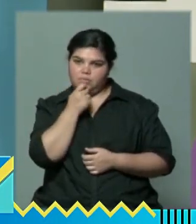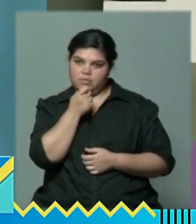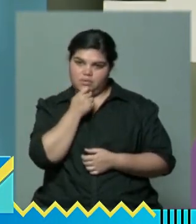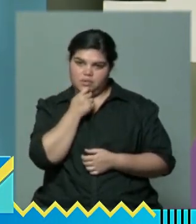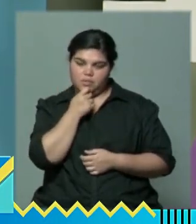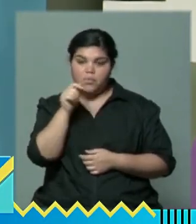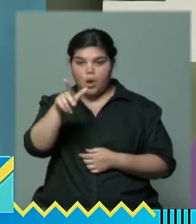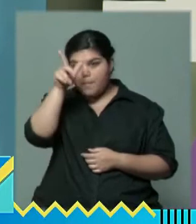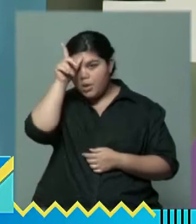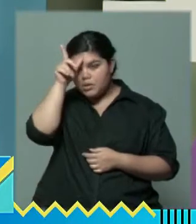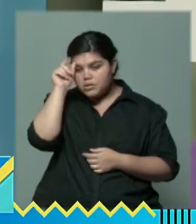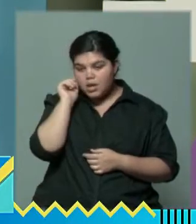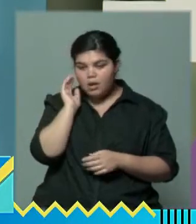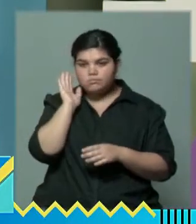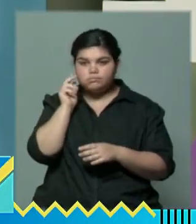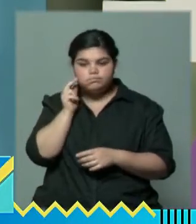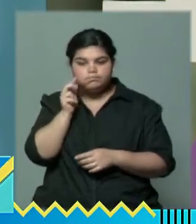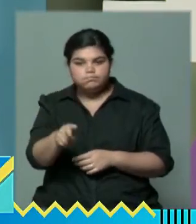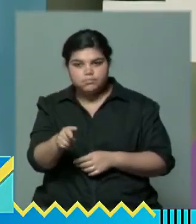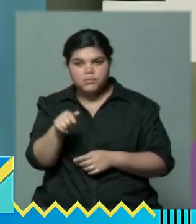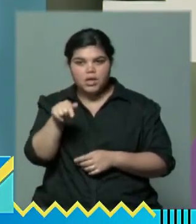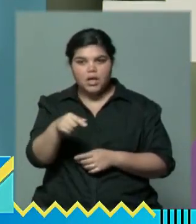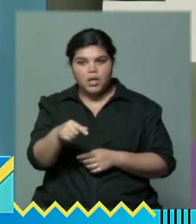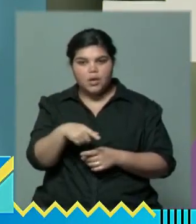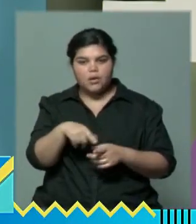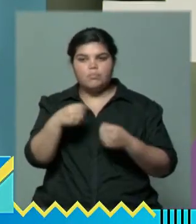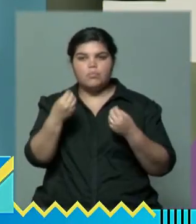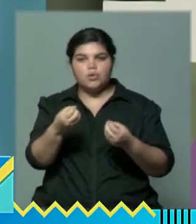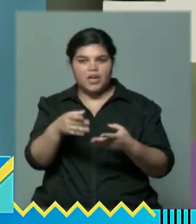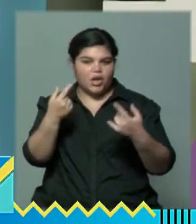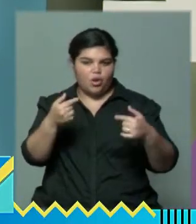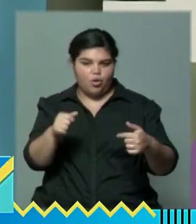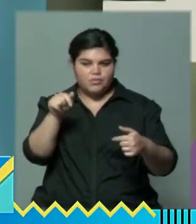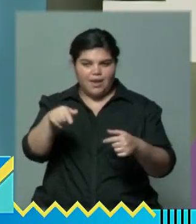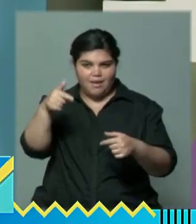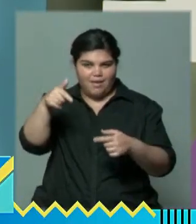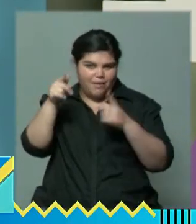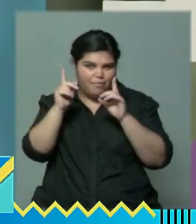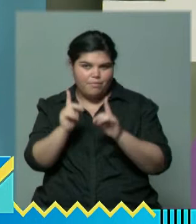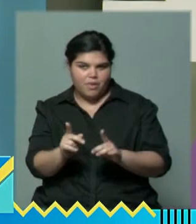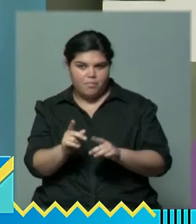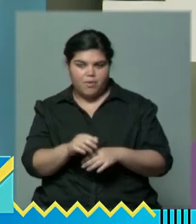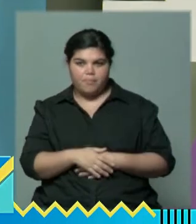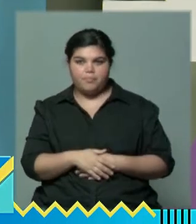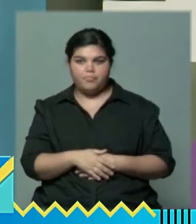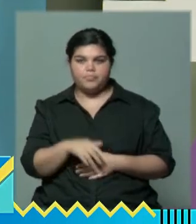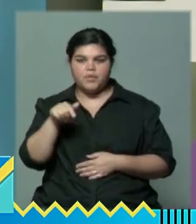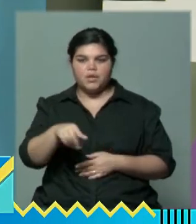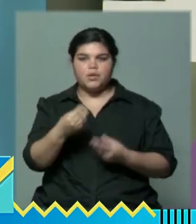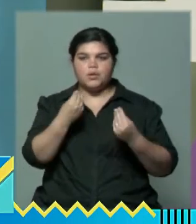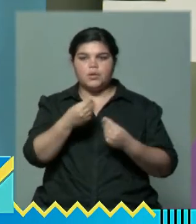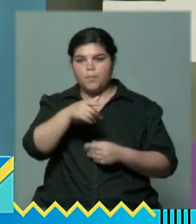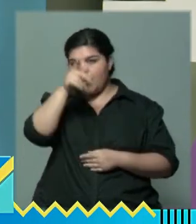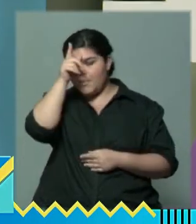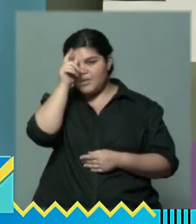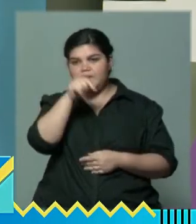un oficial los aborda y le hace algún tipo de planteo en cuanto a esta situación. ¿Cómo debe de reaccionar el oficial ante